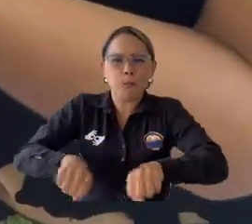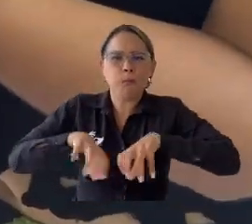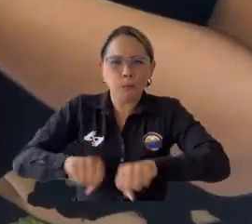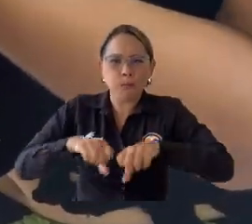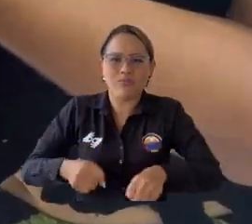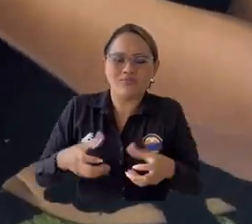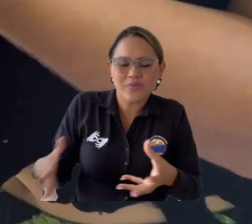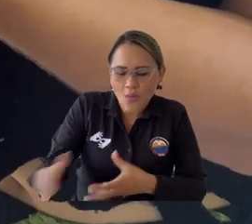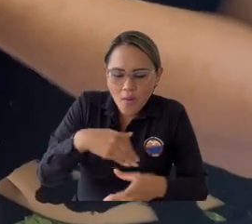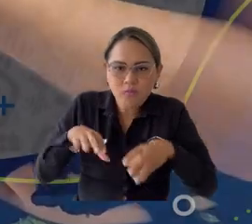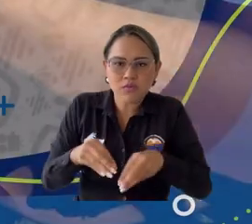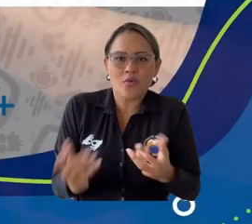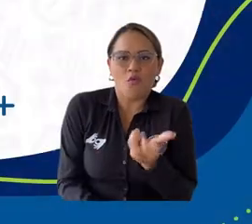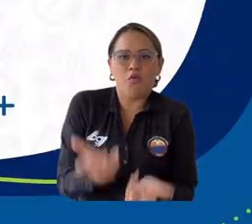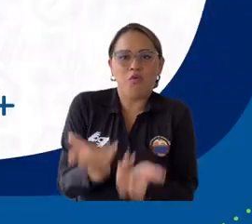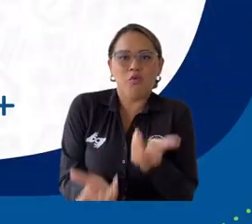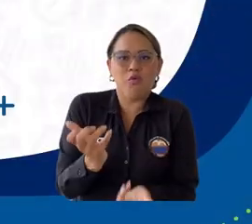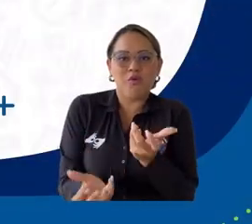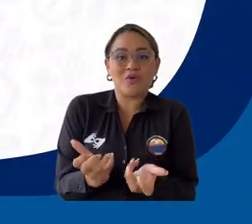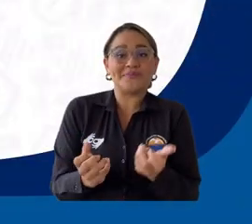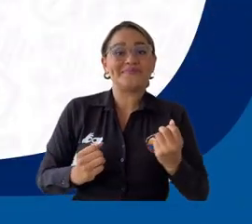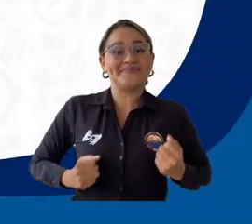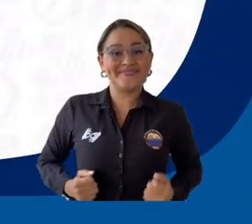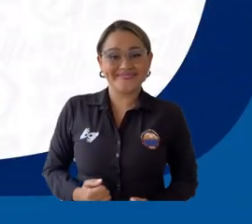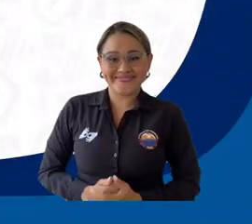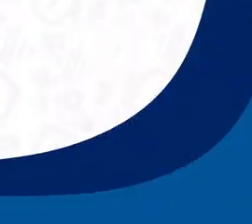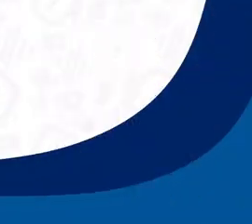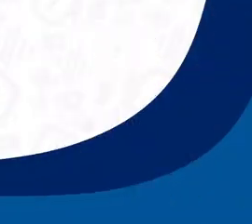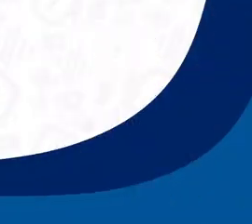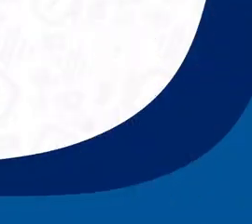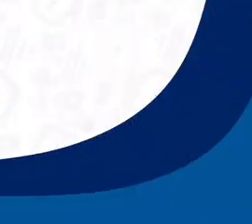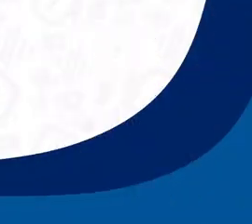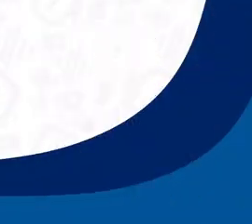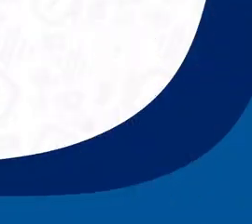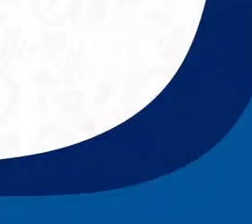triángulo y cocinarlo en leña. Aún más incluyente e innovadora.